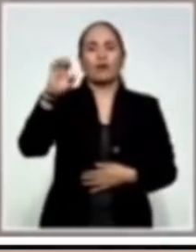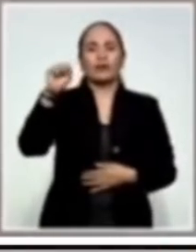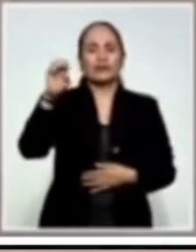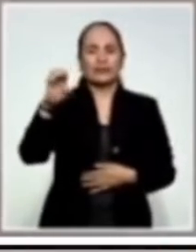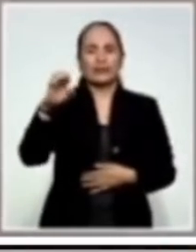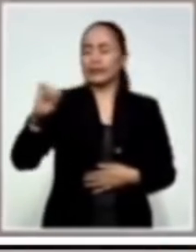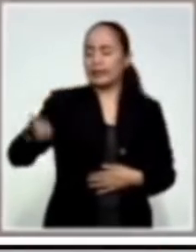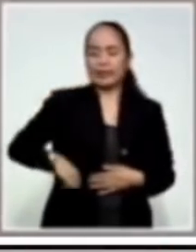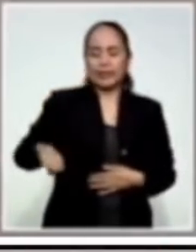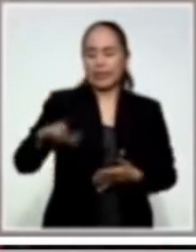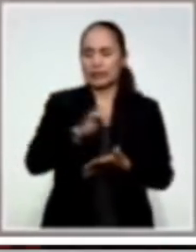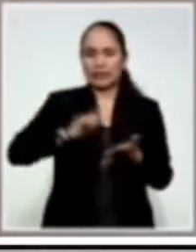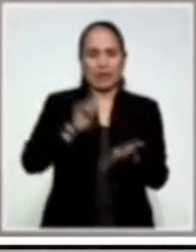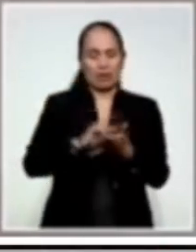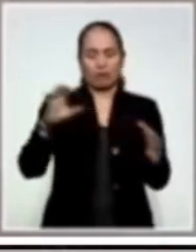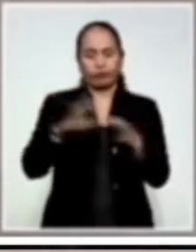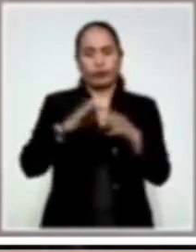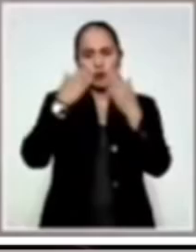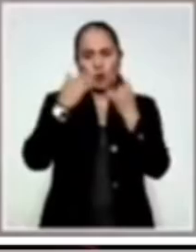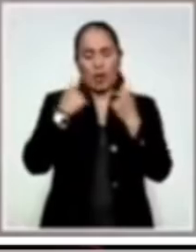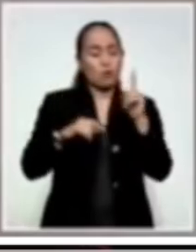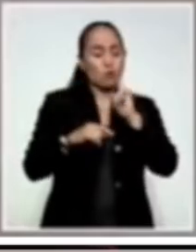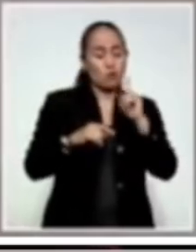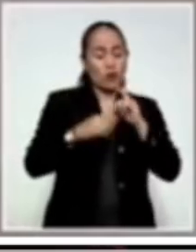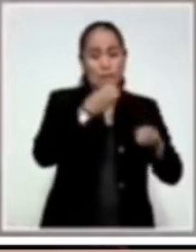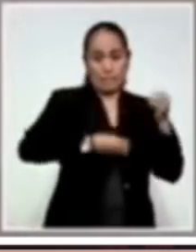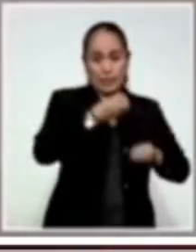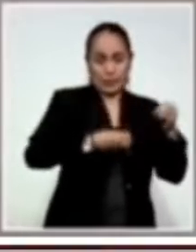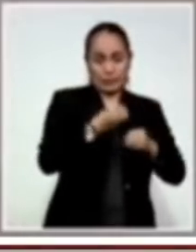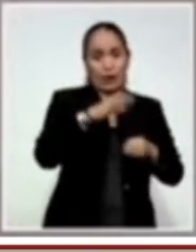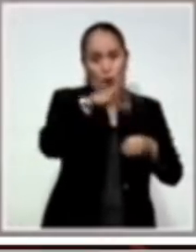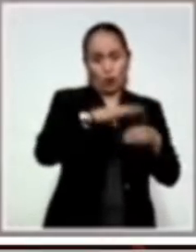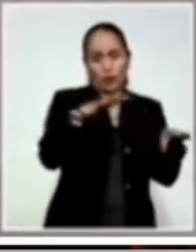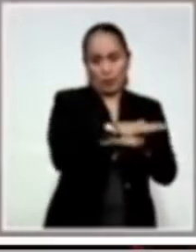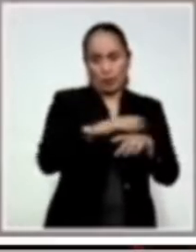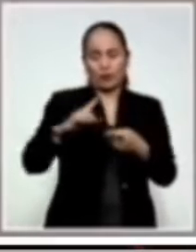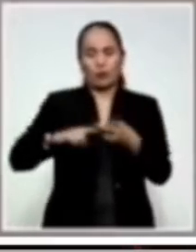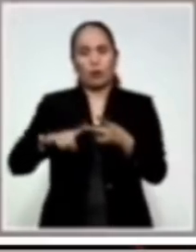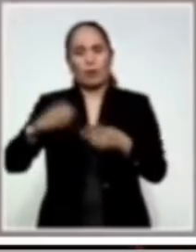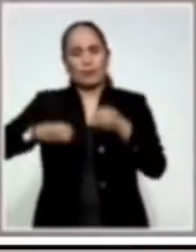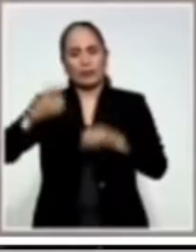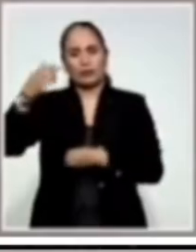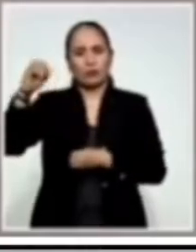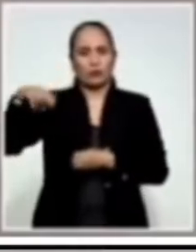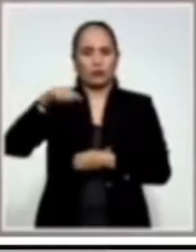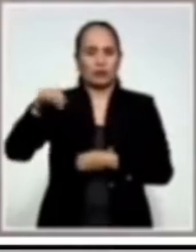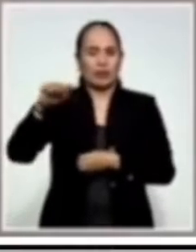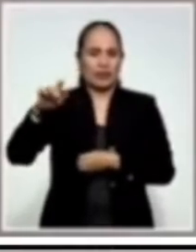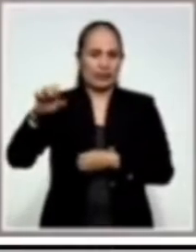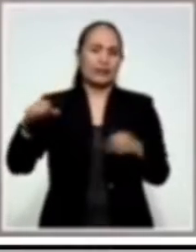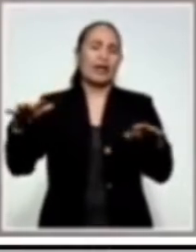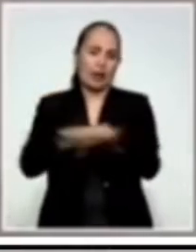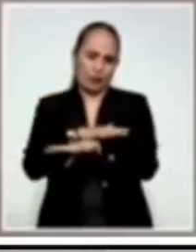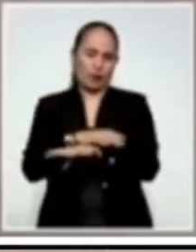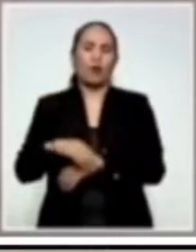legítimo? La ministra ponente cambió su voto, el ministro González Alcántara cambió su voto, el ministro